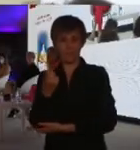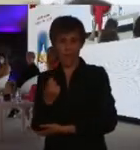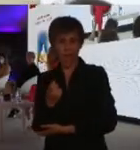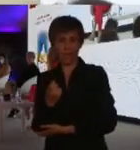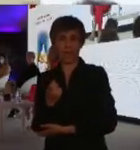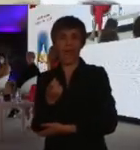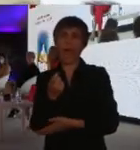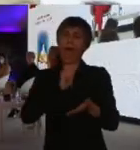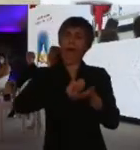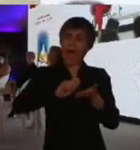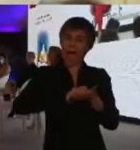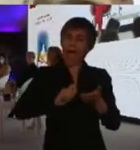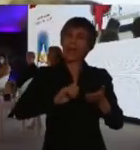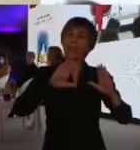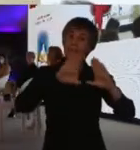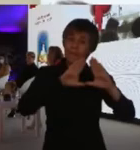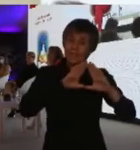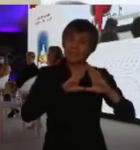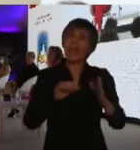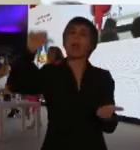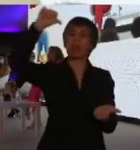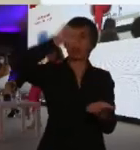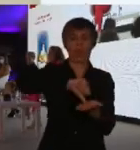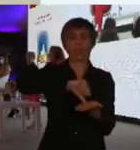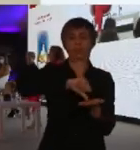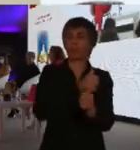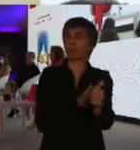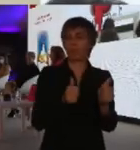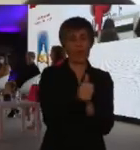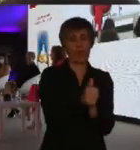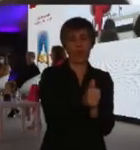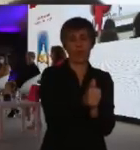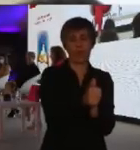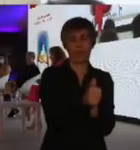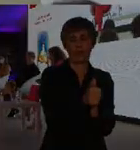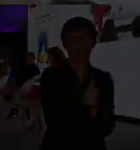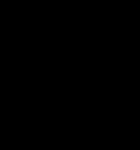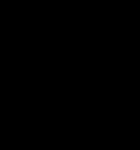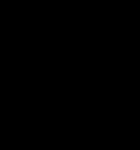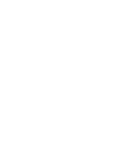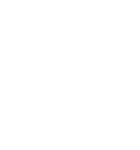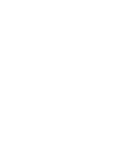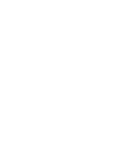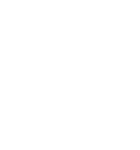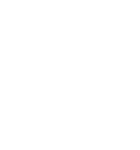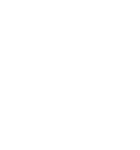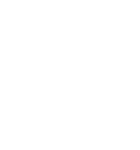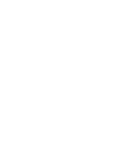axenda este no centro, como unha grande prioridade.